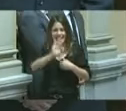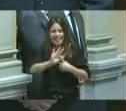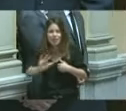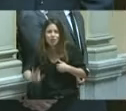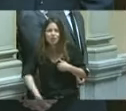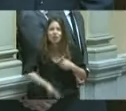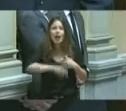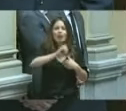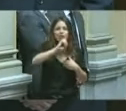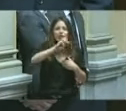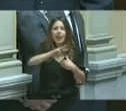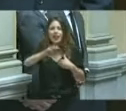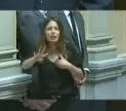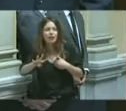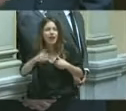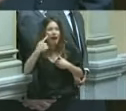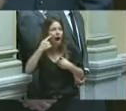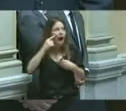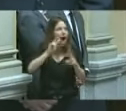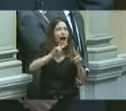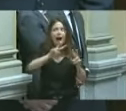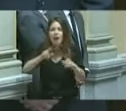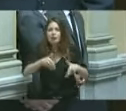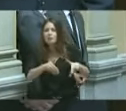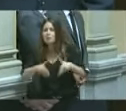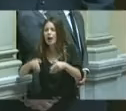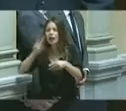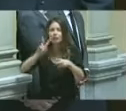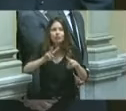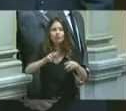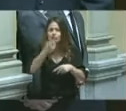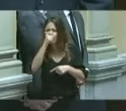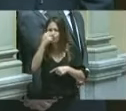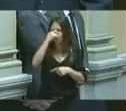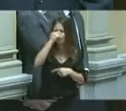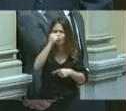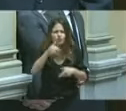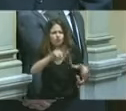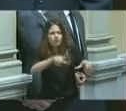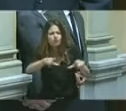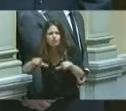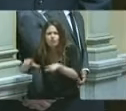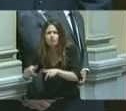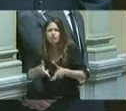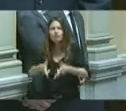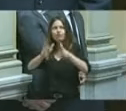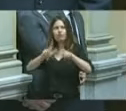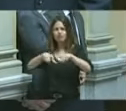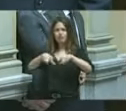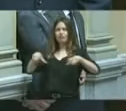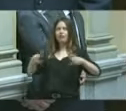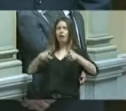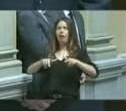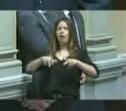14 años descubren los rincones, se empujan por los pasillos, asoman las narices a las salas nobles, se sientan en los escaños